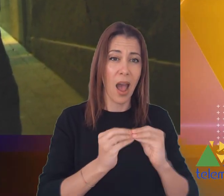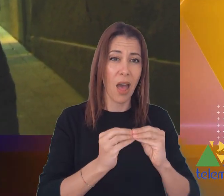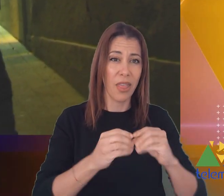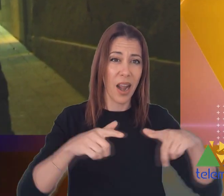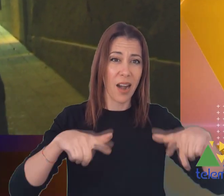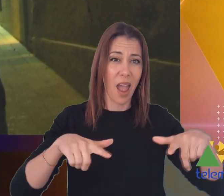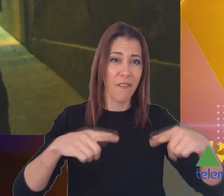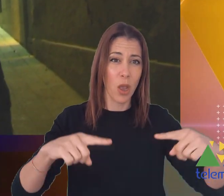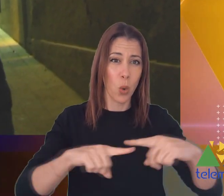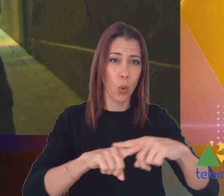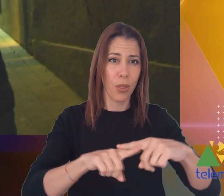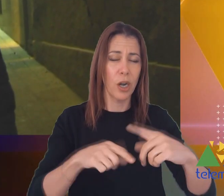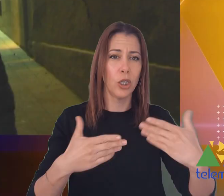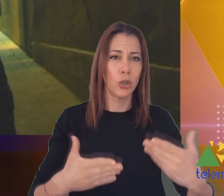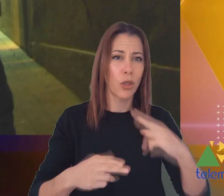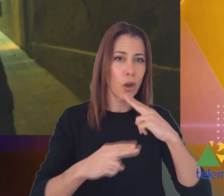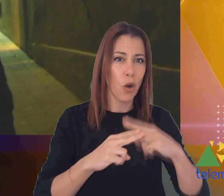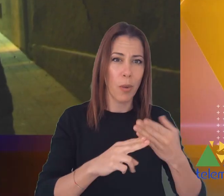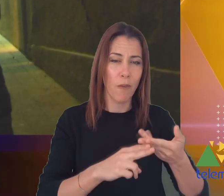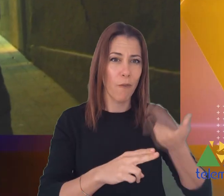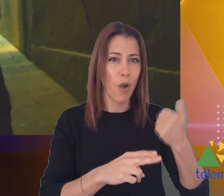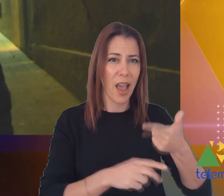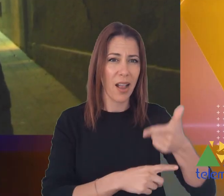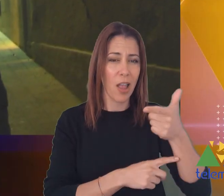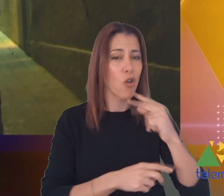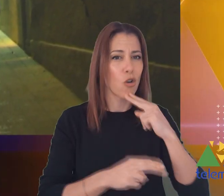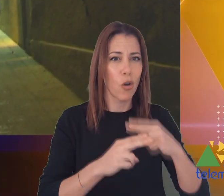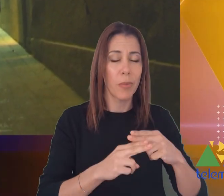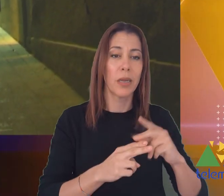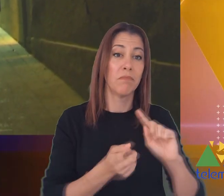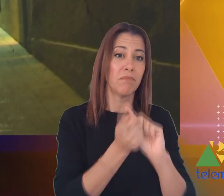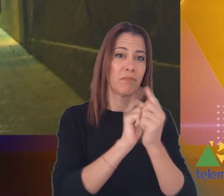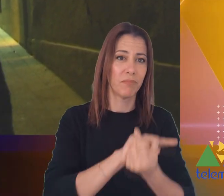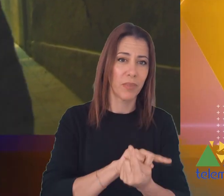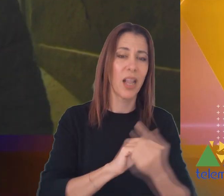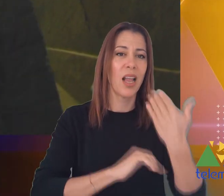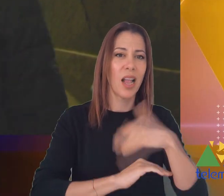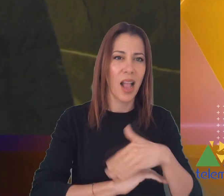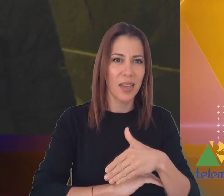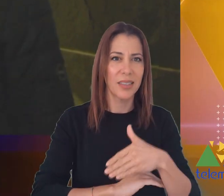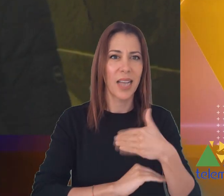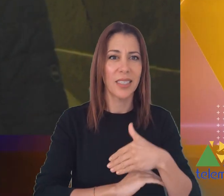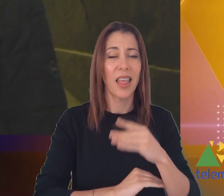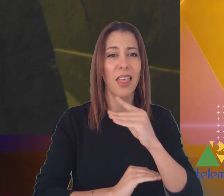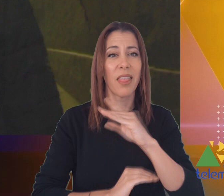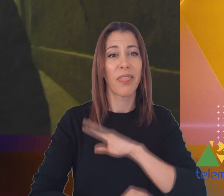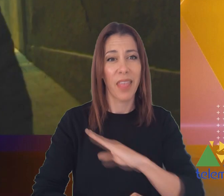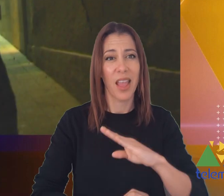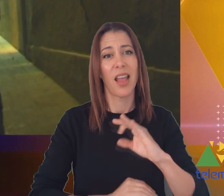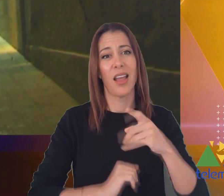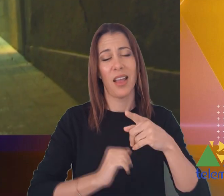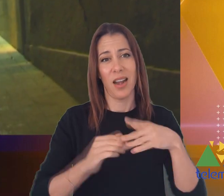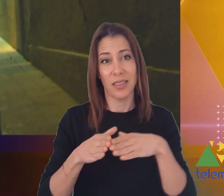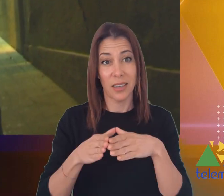se pierde el nombre de la pieza, se quita el cañón, se pierde aquel nombre y empieza a conocerse como Calle de la Sacristía. Es una calle pues